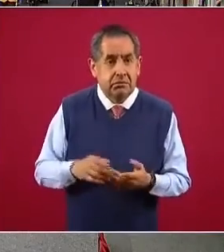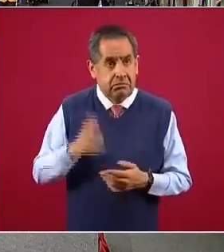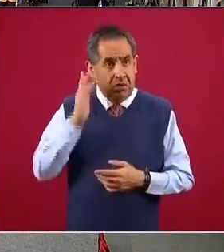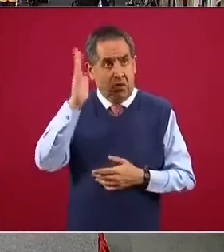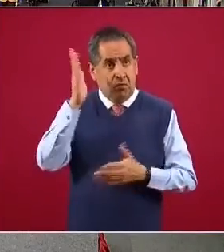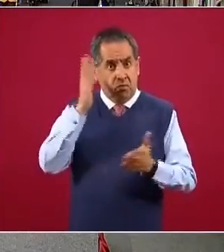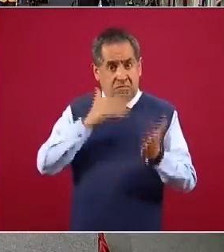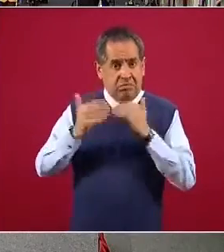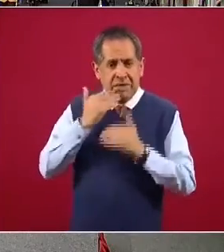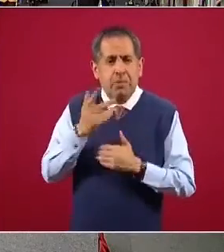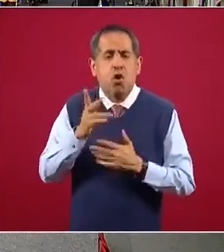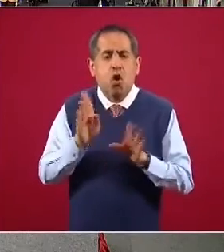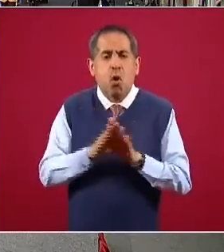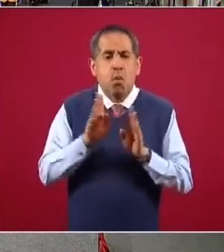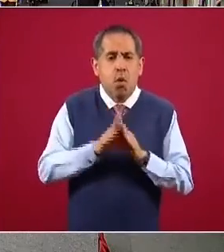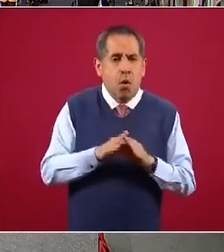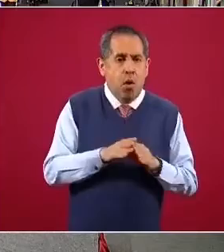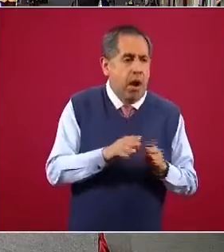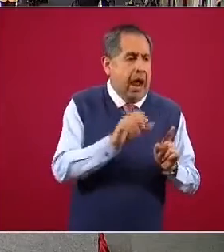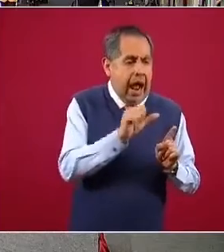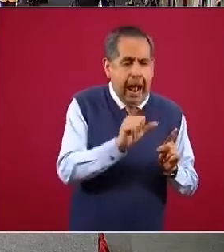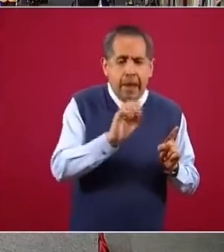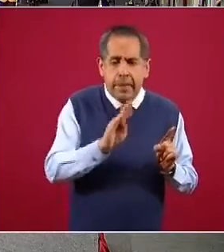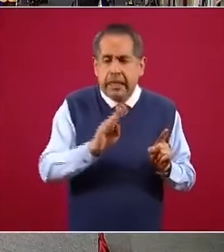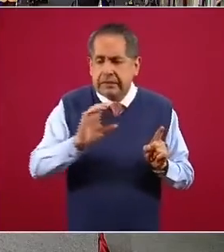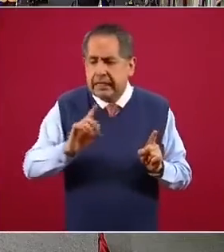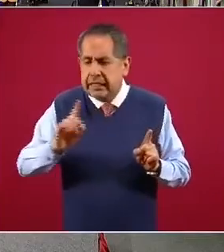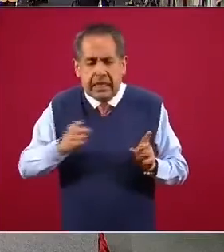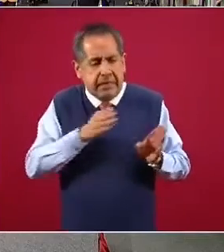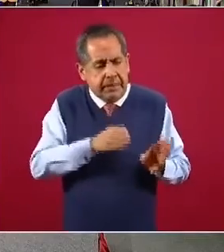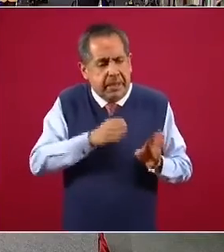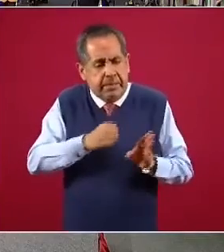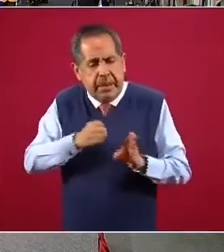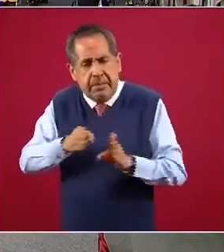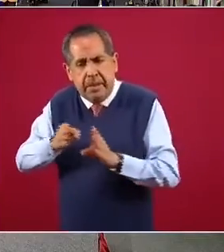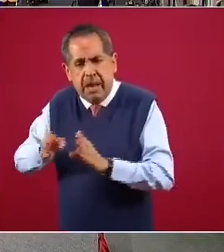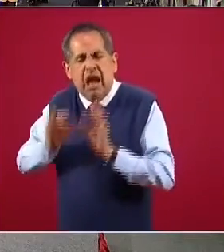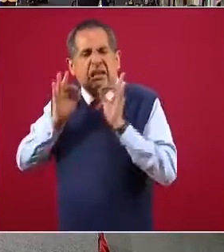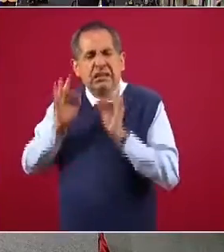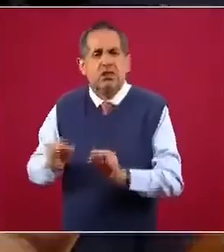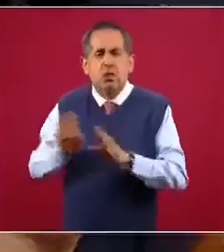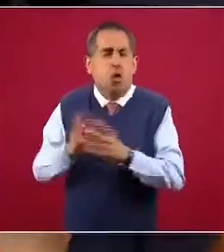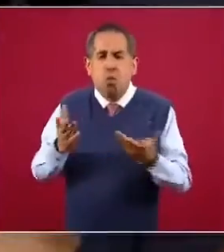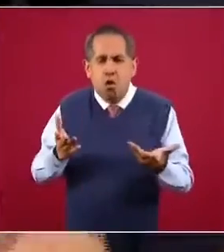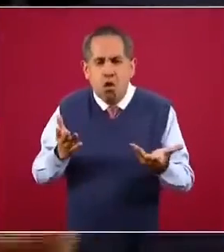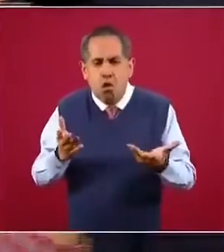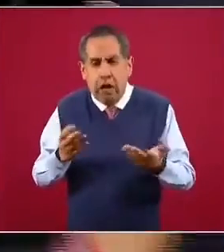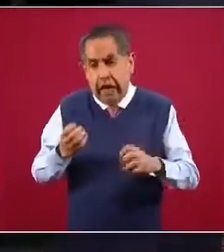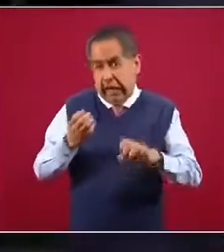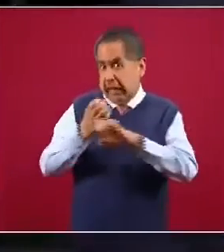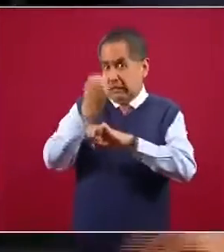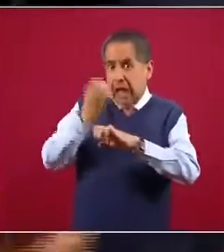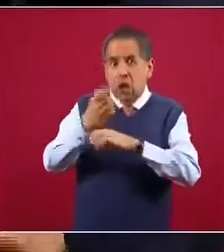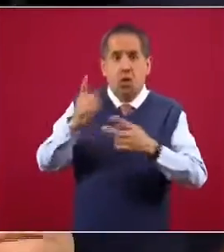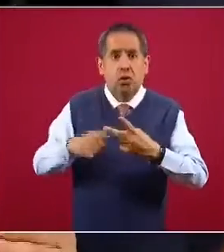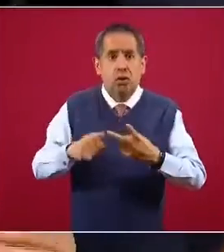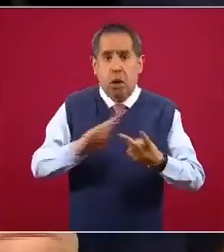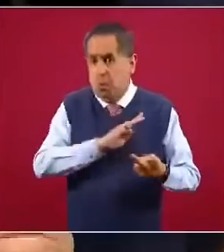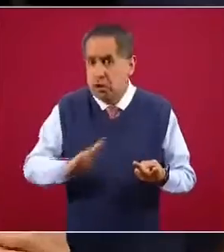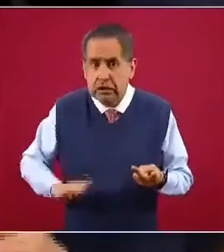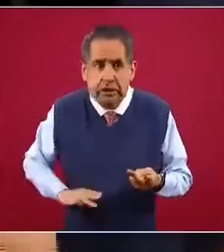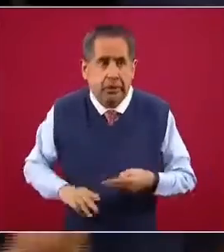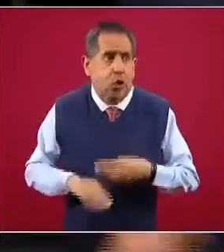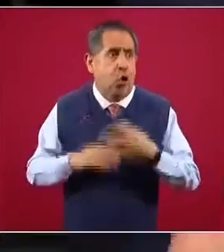éxito, pero ¿cuál es la ruta para que llegue a la población? Tendría que pasar a nivel de estados, tendría que tocar municipios, tendría